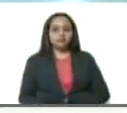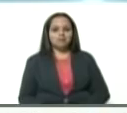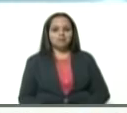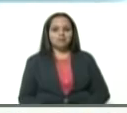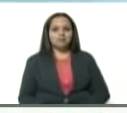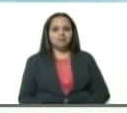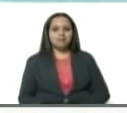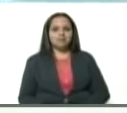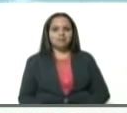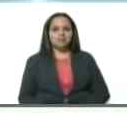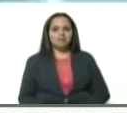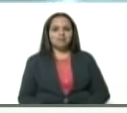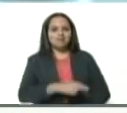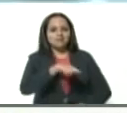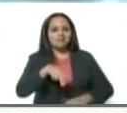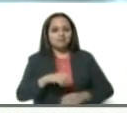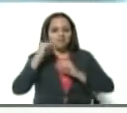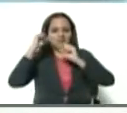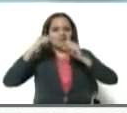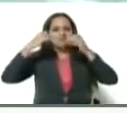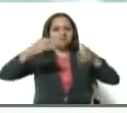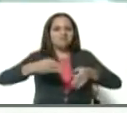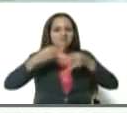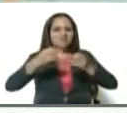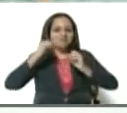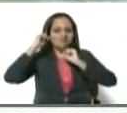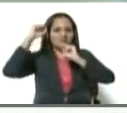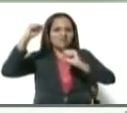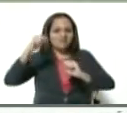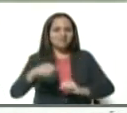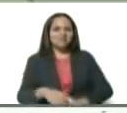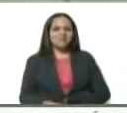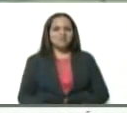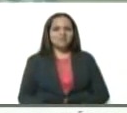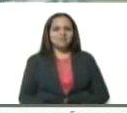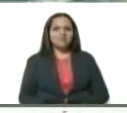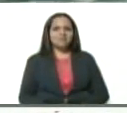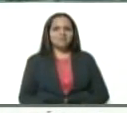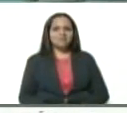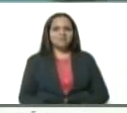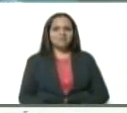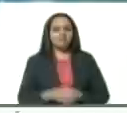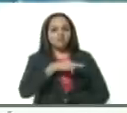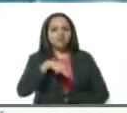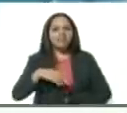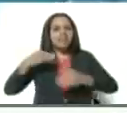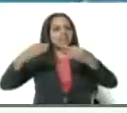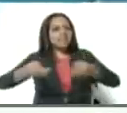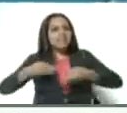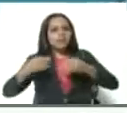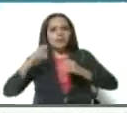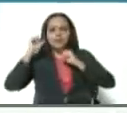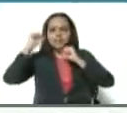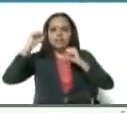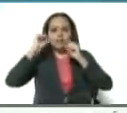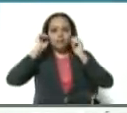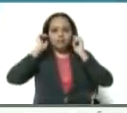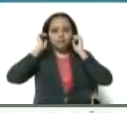Nosotros venceremos, siempre venceremos. Así es, nosotros siempre